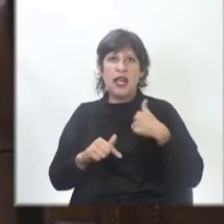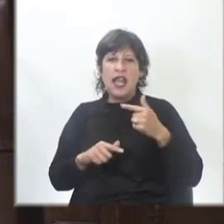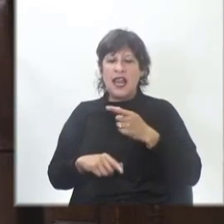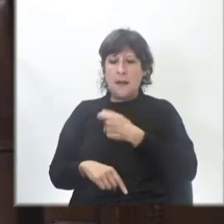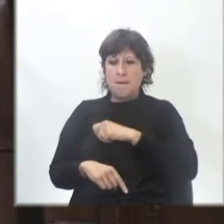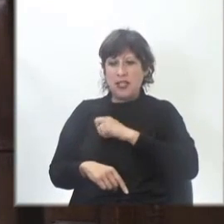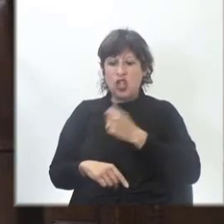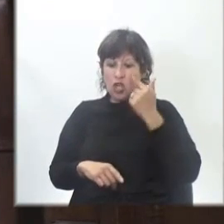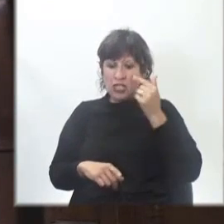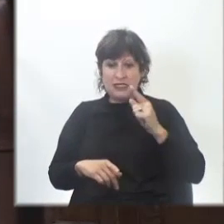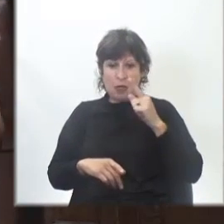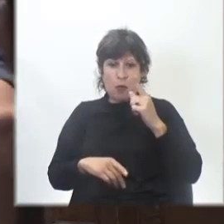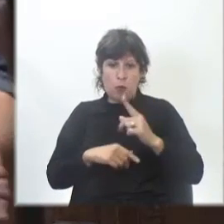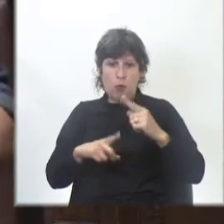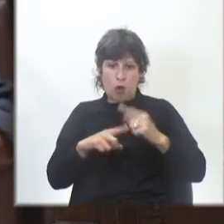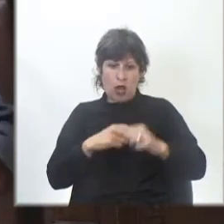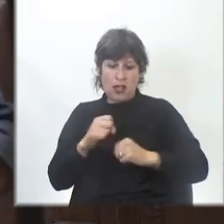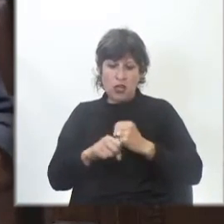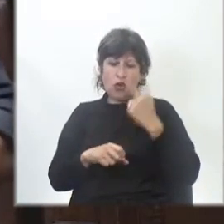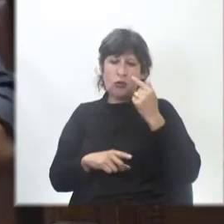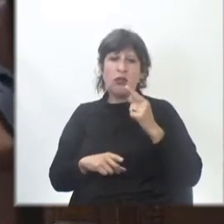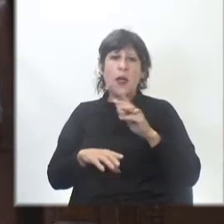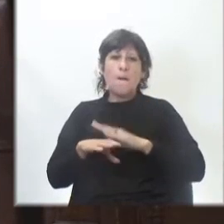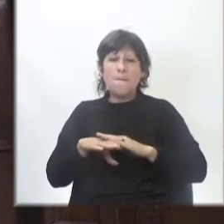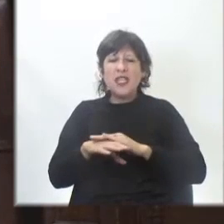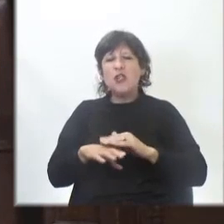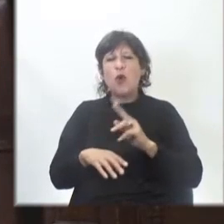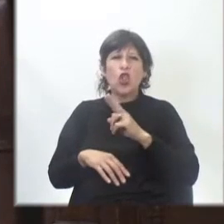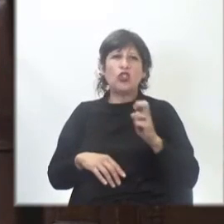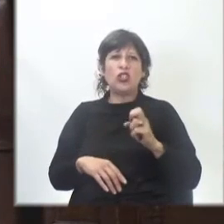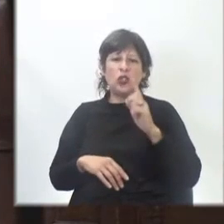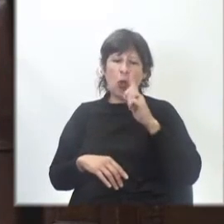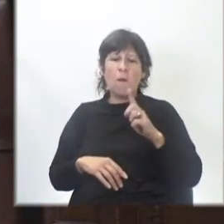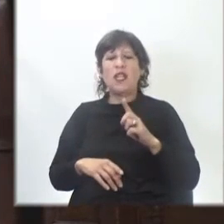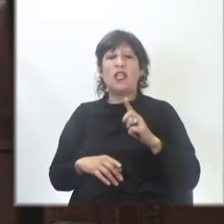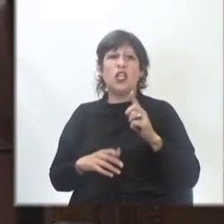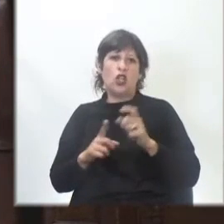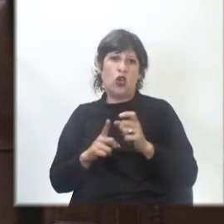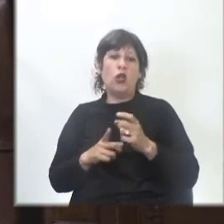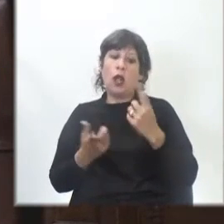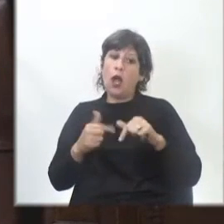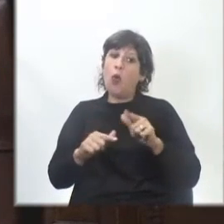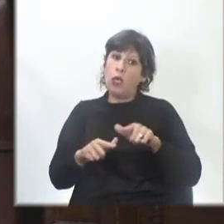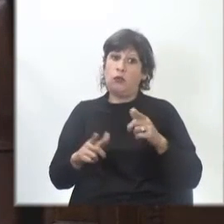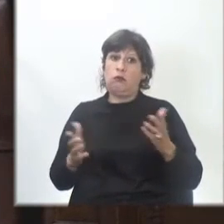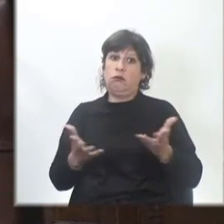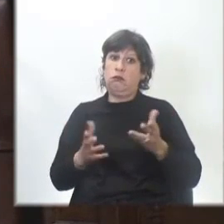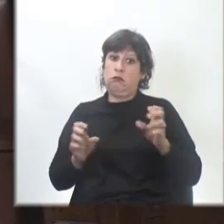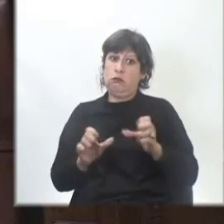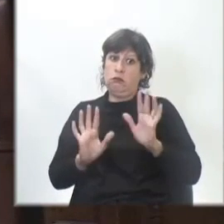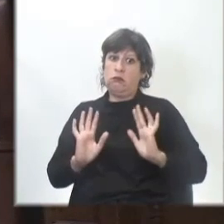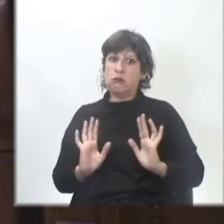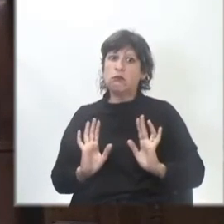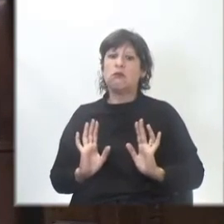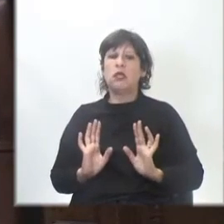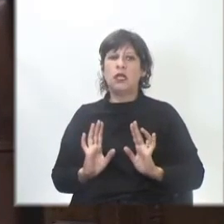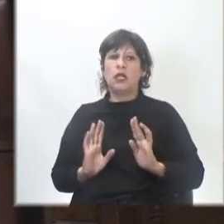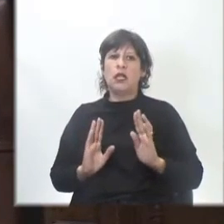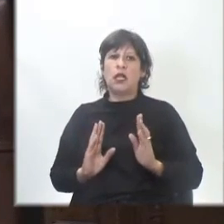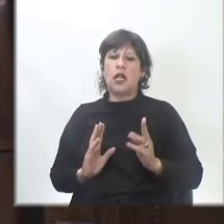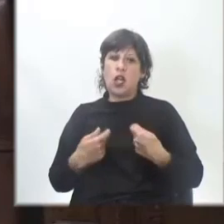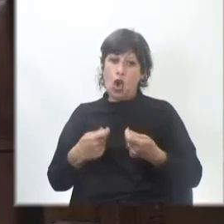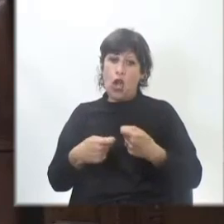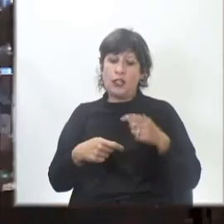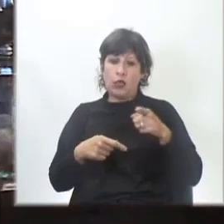anuales, que tienen como mínimo 200.000 dólares. Bueno, todo esto hace a los costos de